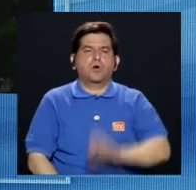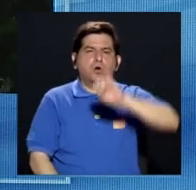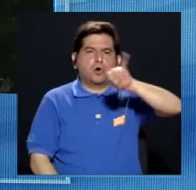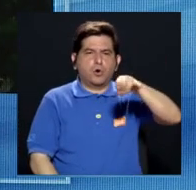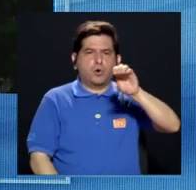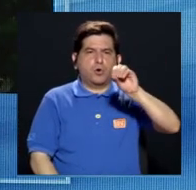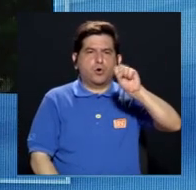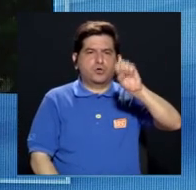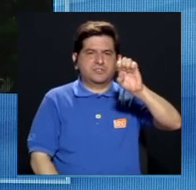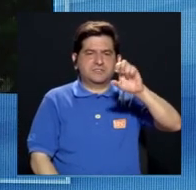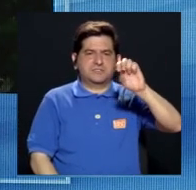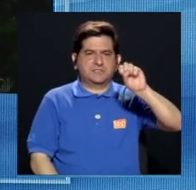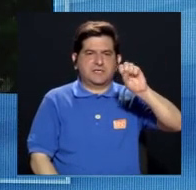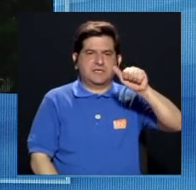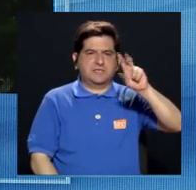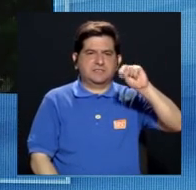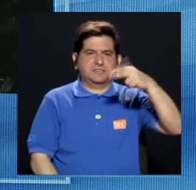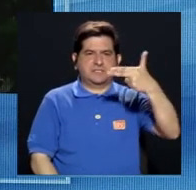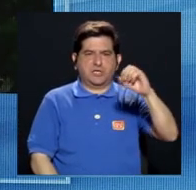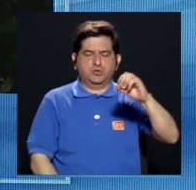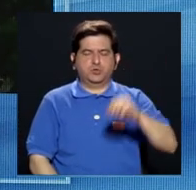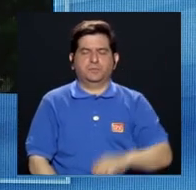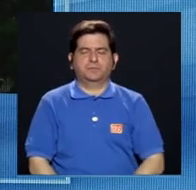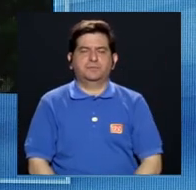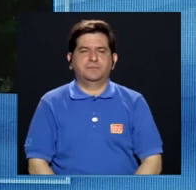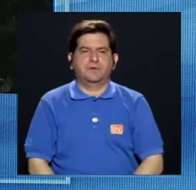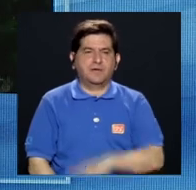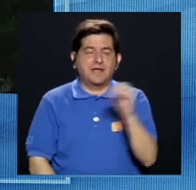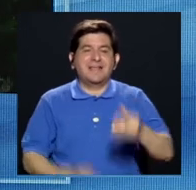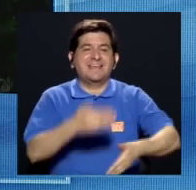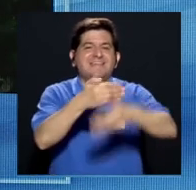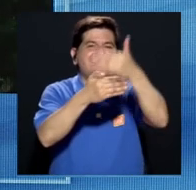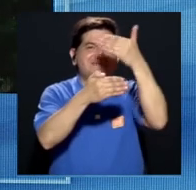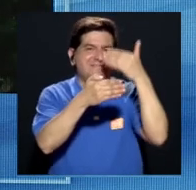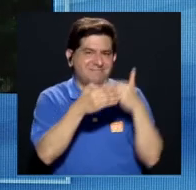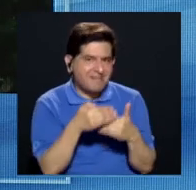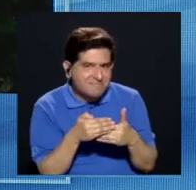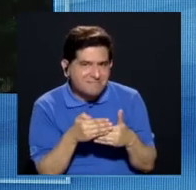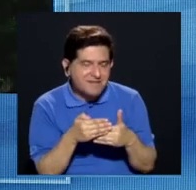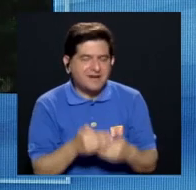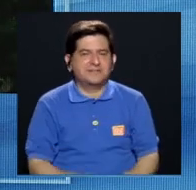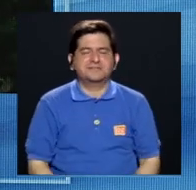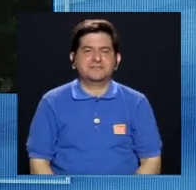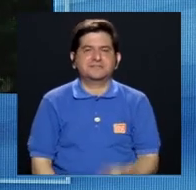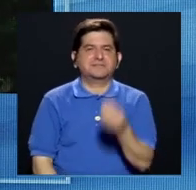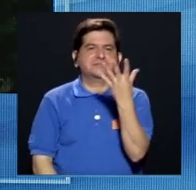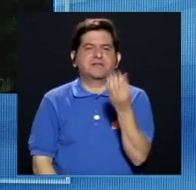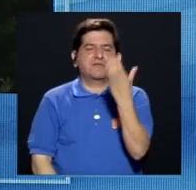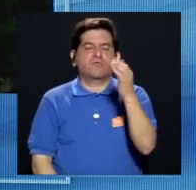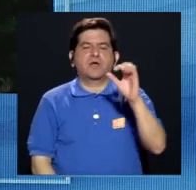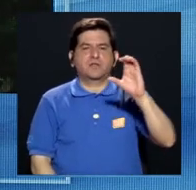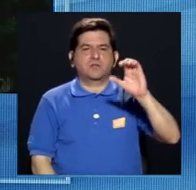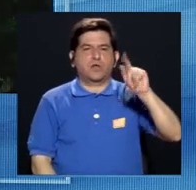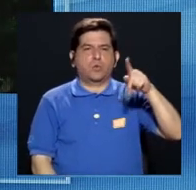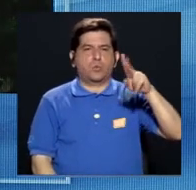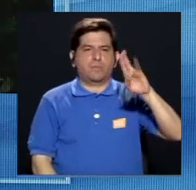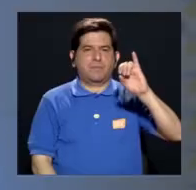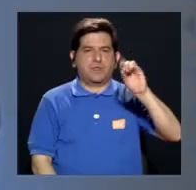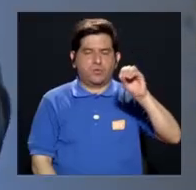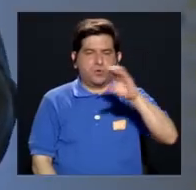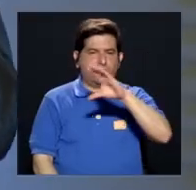Sancho. Y luego también, detrás de la fuente de Cupido y el